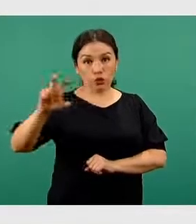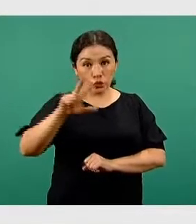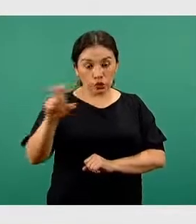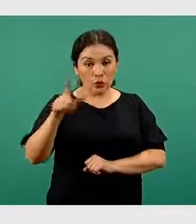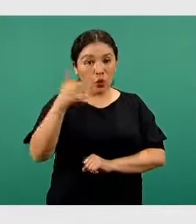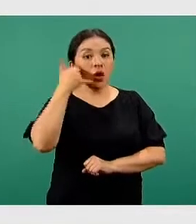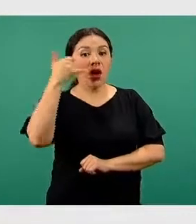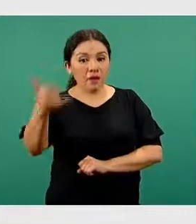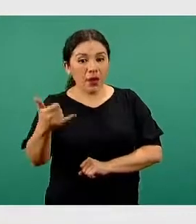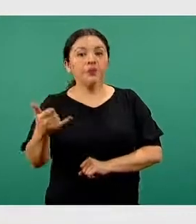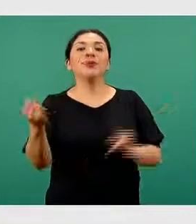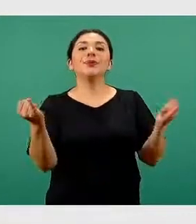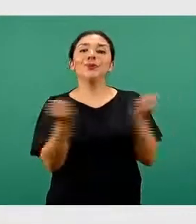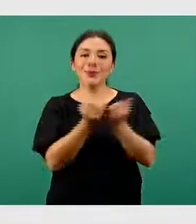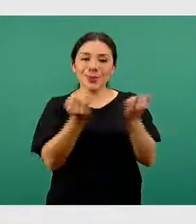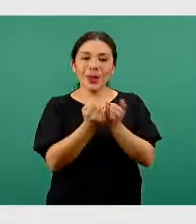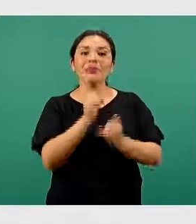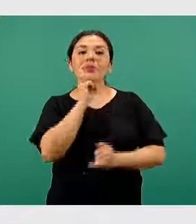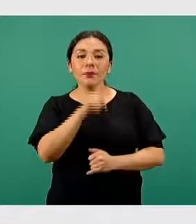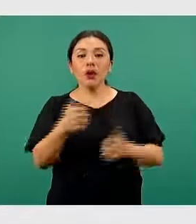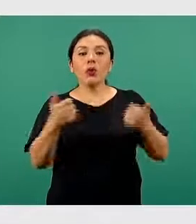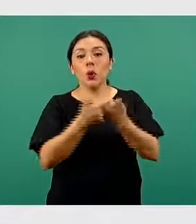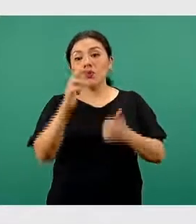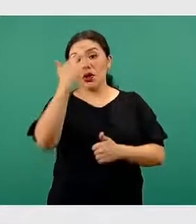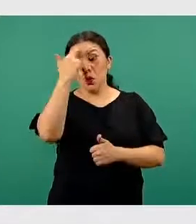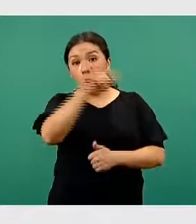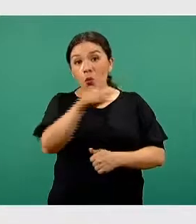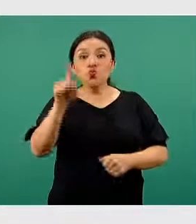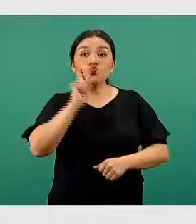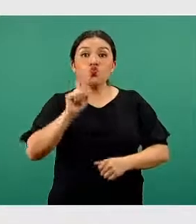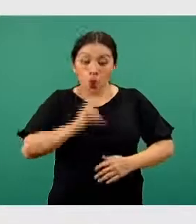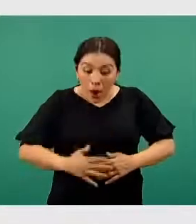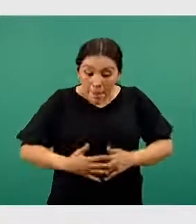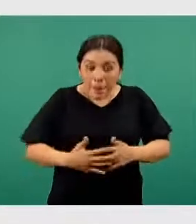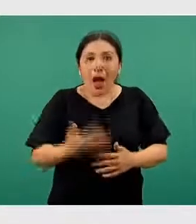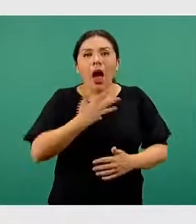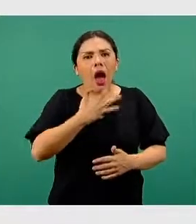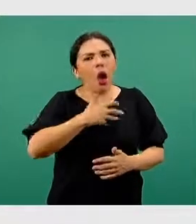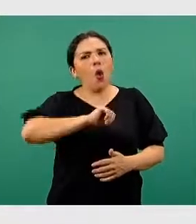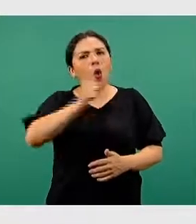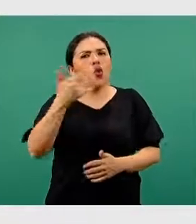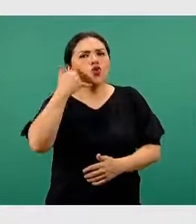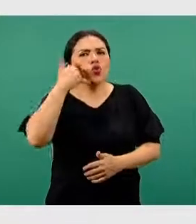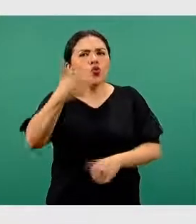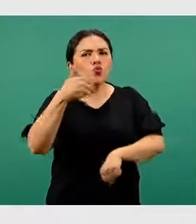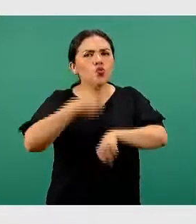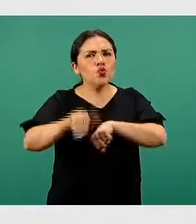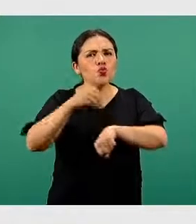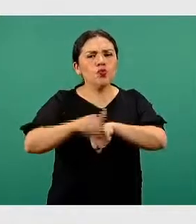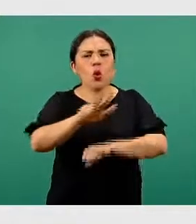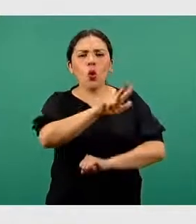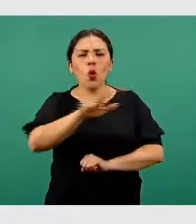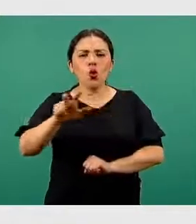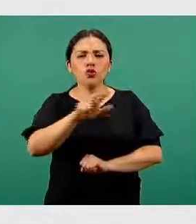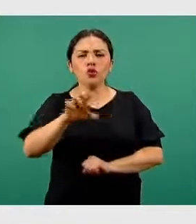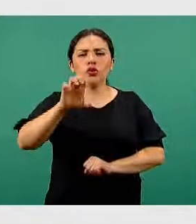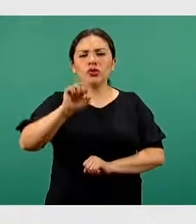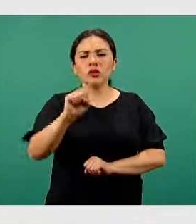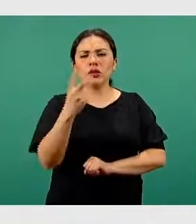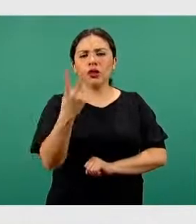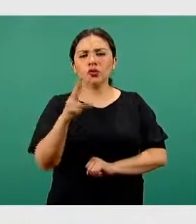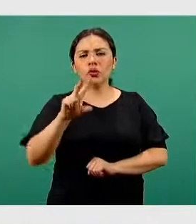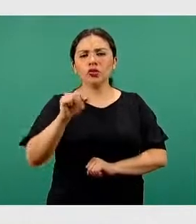800-0044-800, y obviamente también recordar a las mujeres embarazadas que tenemos esta línea de